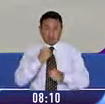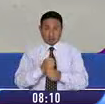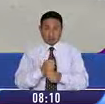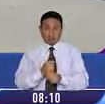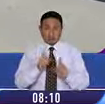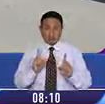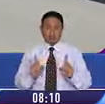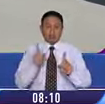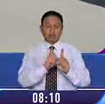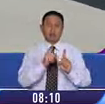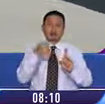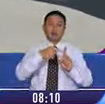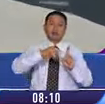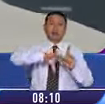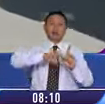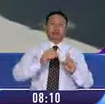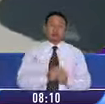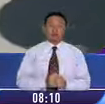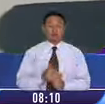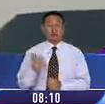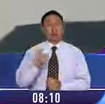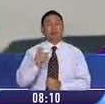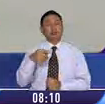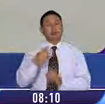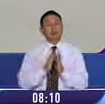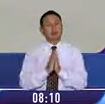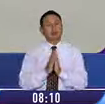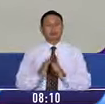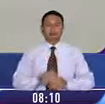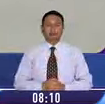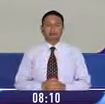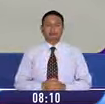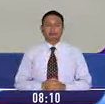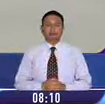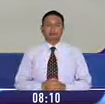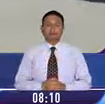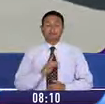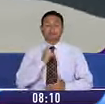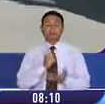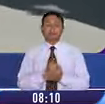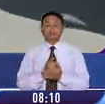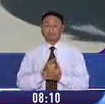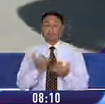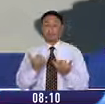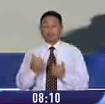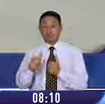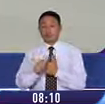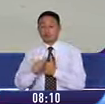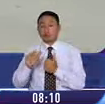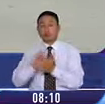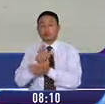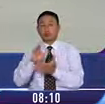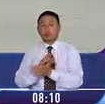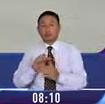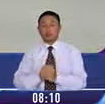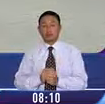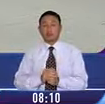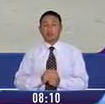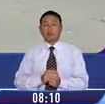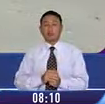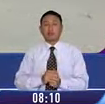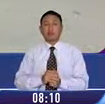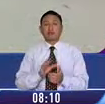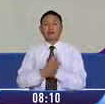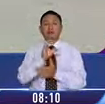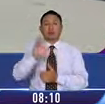que necesitamos de eso. Así es, vecino. Bueno, estamos justamente en una unidad educativa Jorge Romero Pinto, es una escuela y colegio.